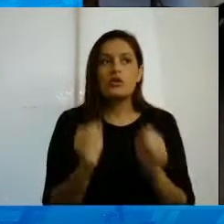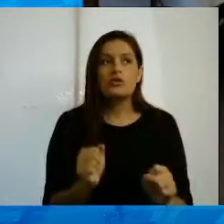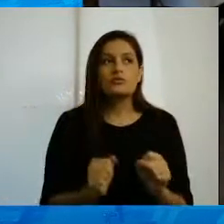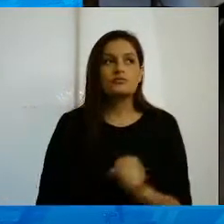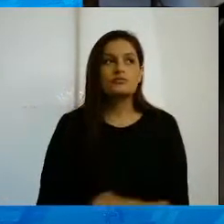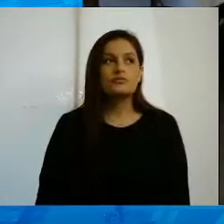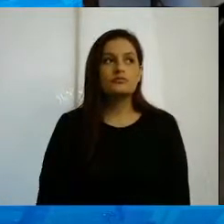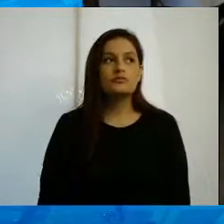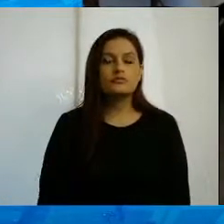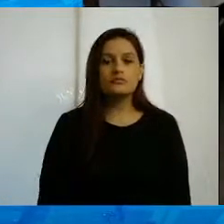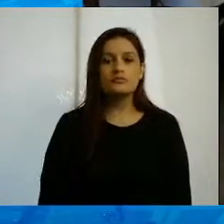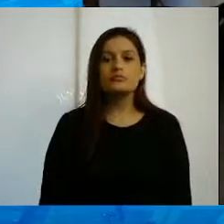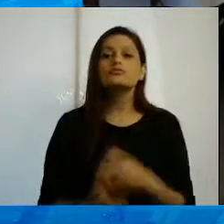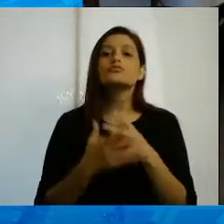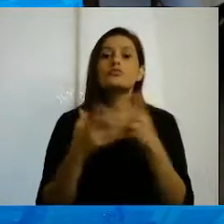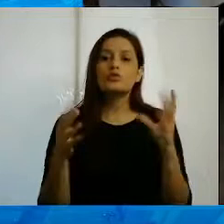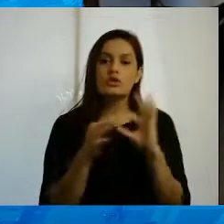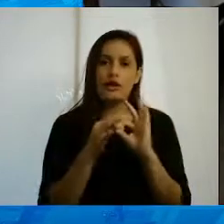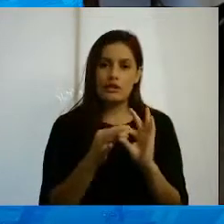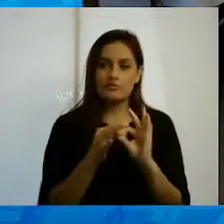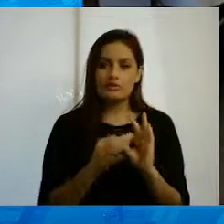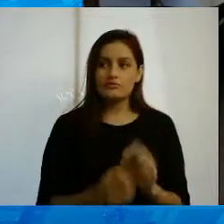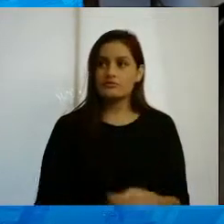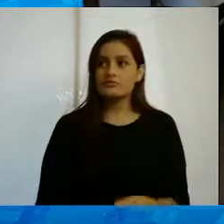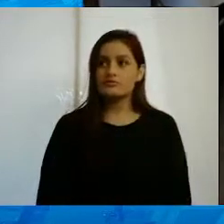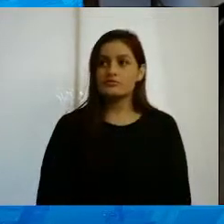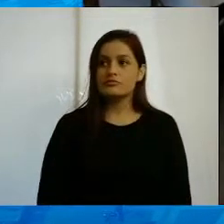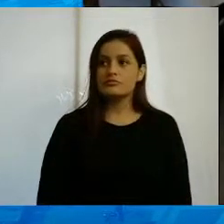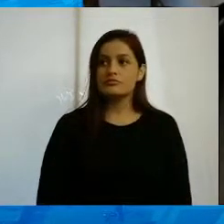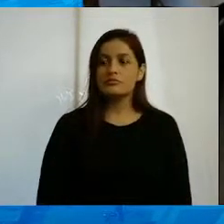puntos. Muchas gracias, delegada.